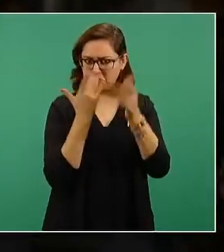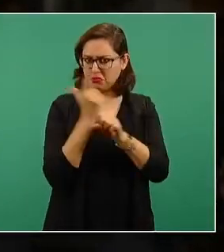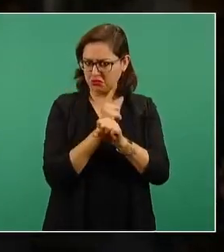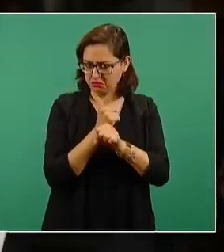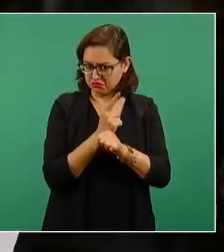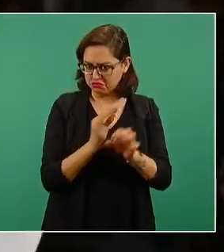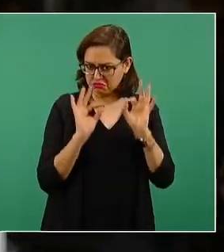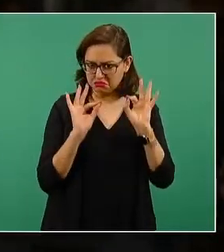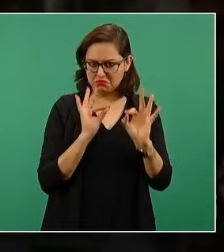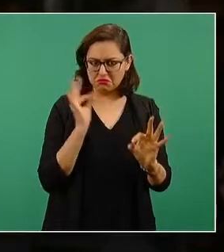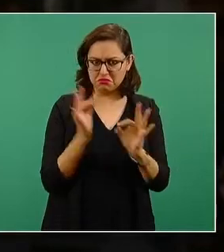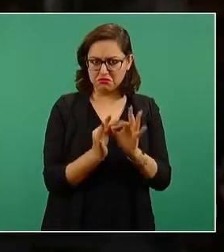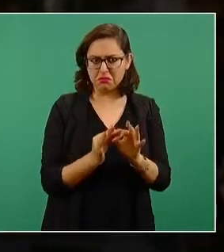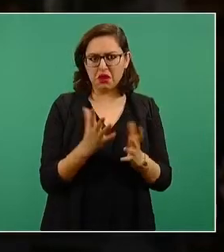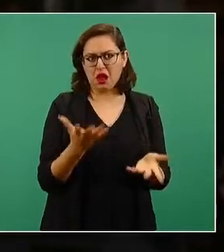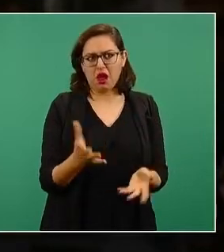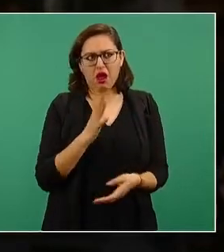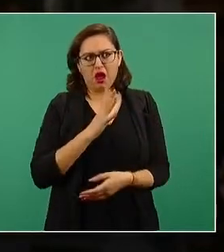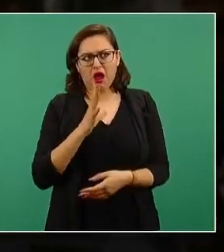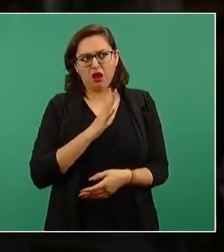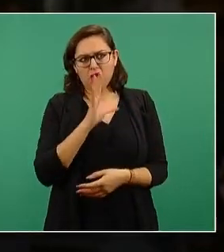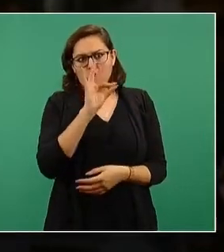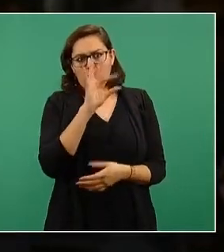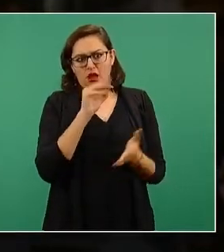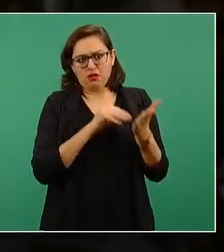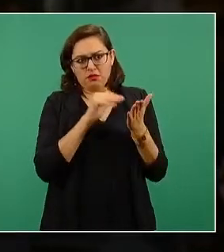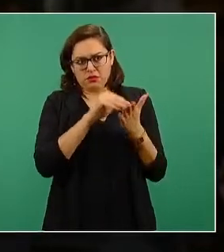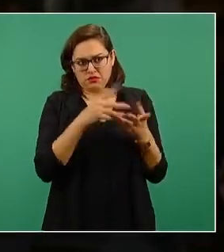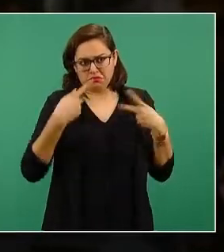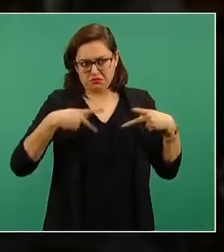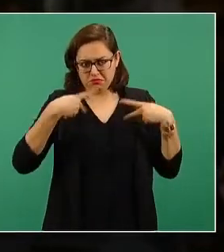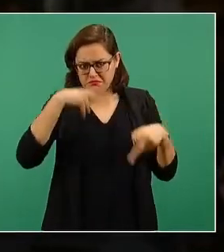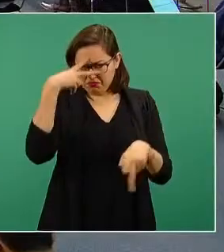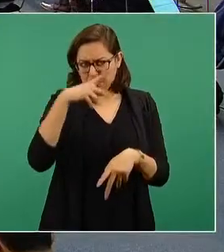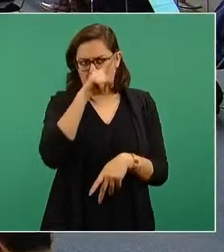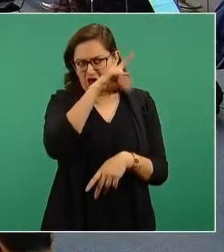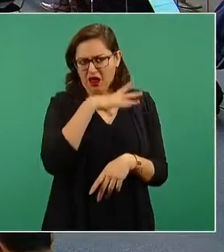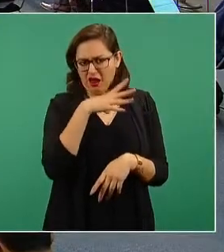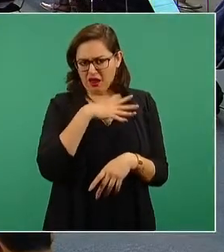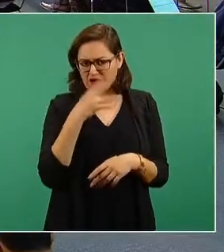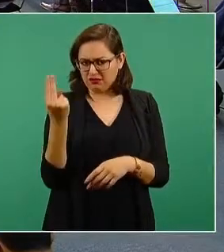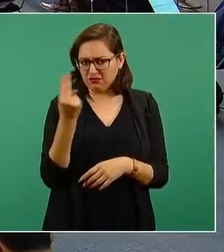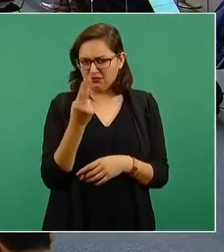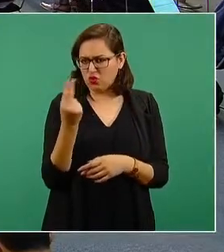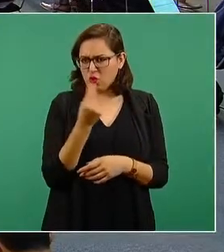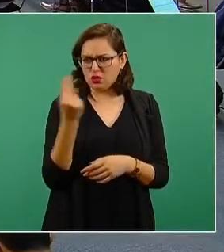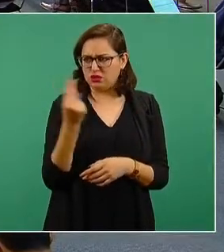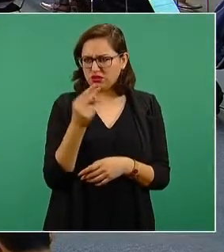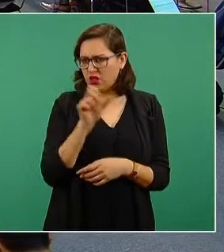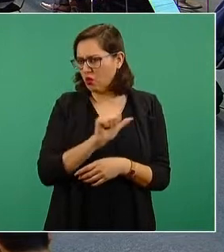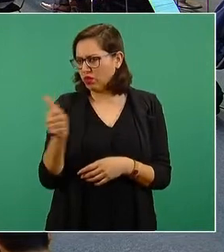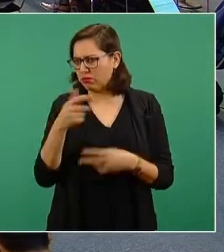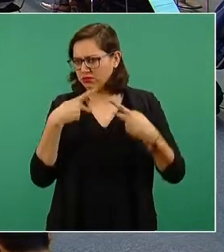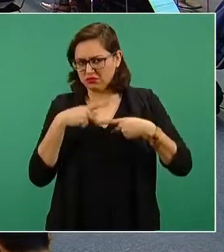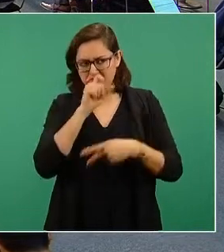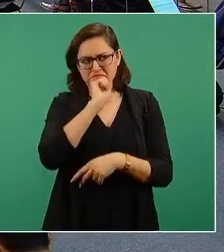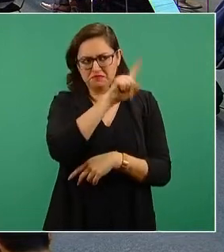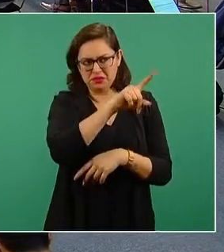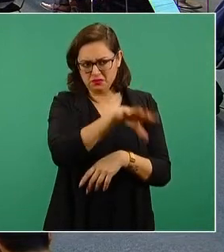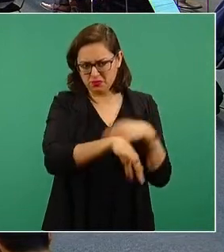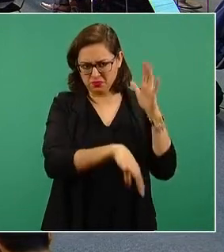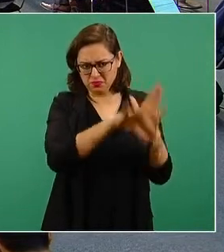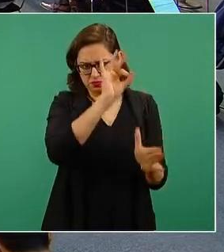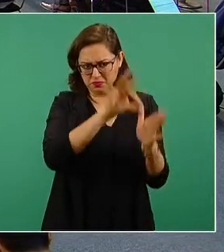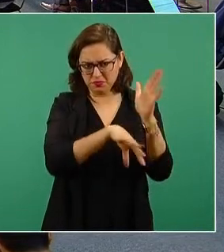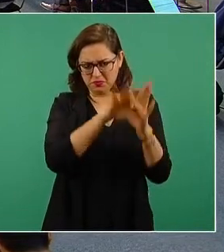casi 40 millones de mexicanos. Esto es por una parte, pero por otra parte, la otra coyuntura, señor presidente,